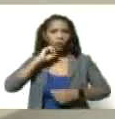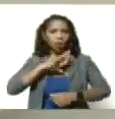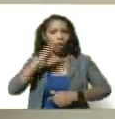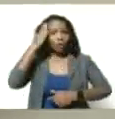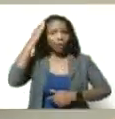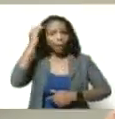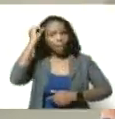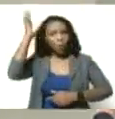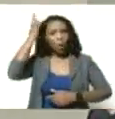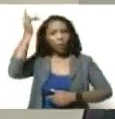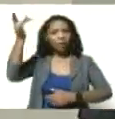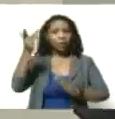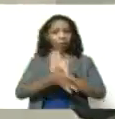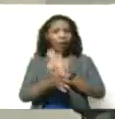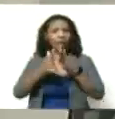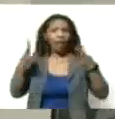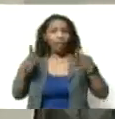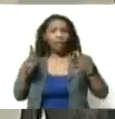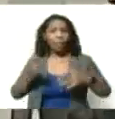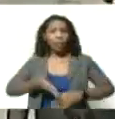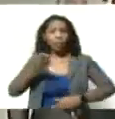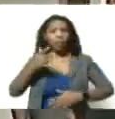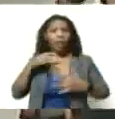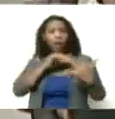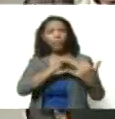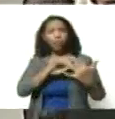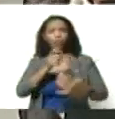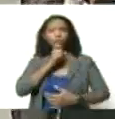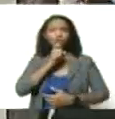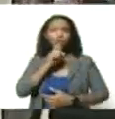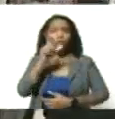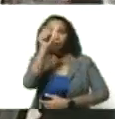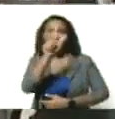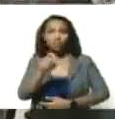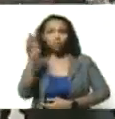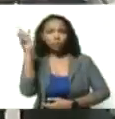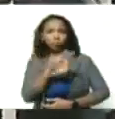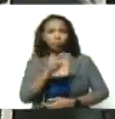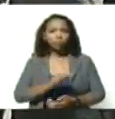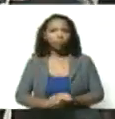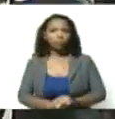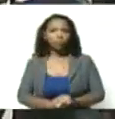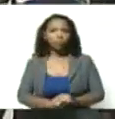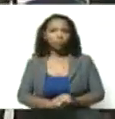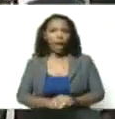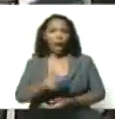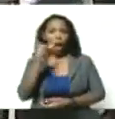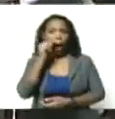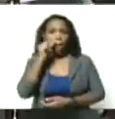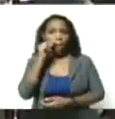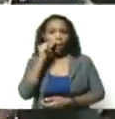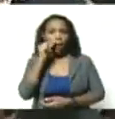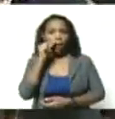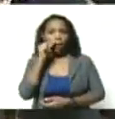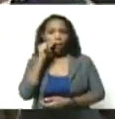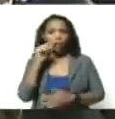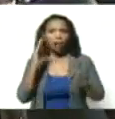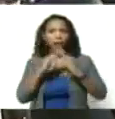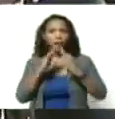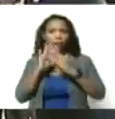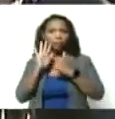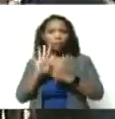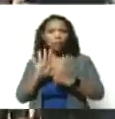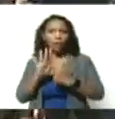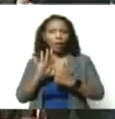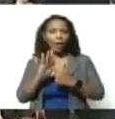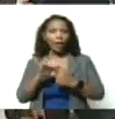de los más grandes conocedores del conflicto histórico de la Guayana Esequiba. El hombre del kiosco Veraz, el que